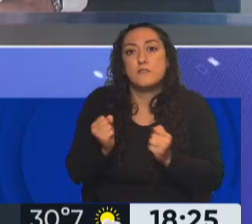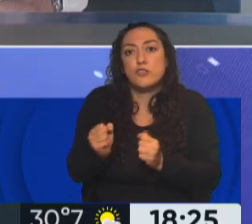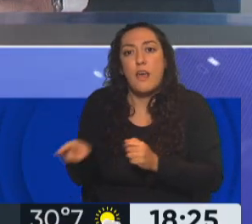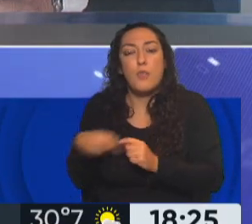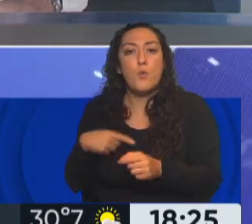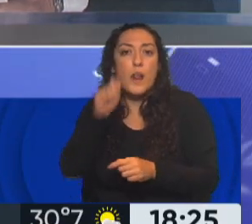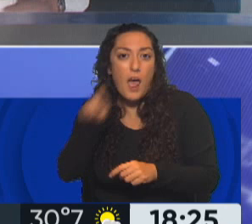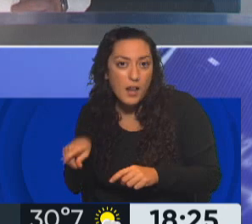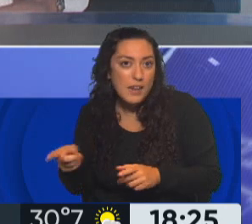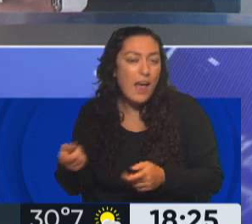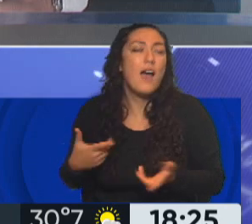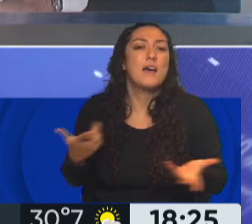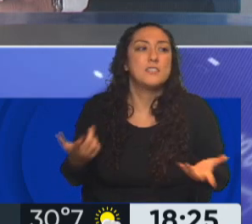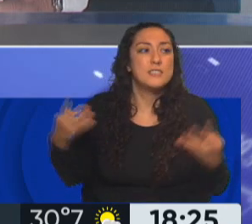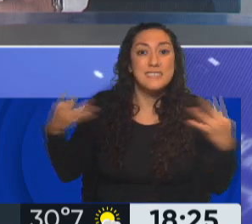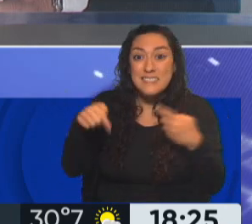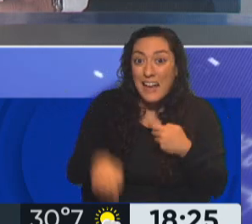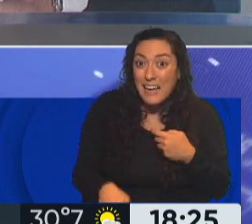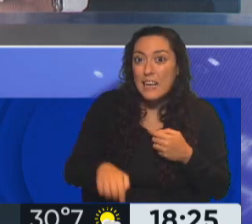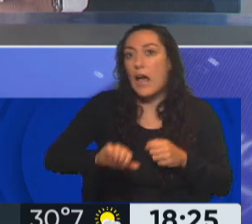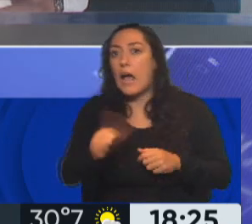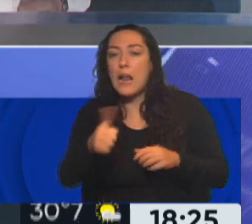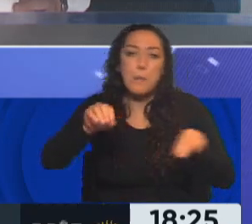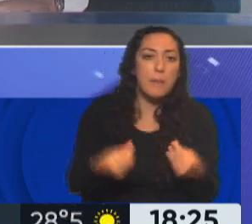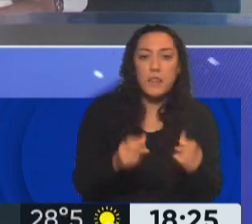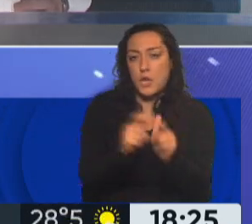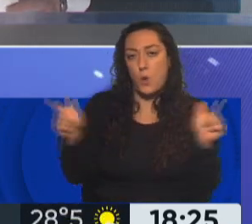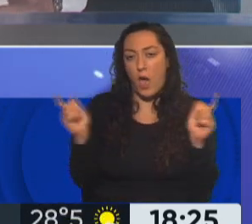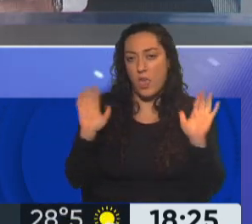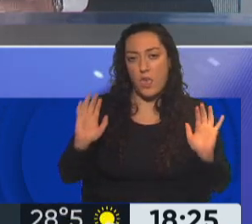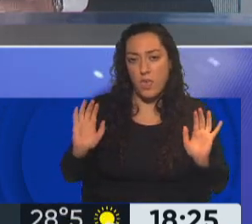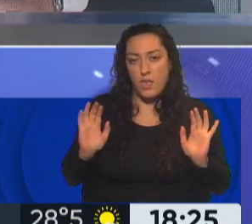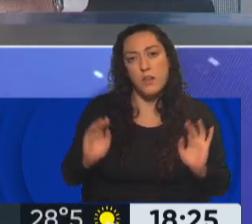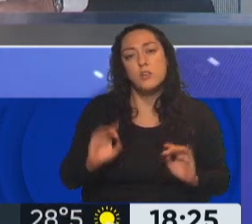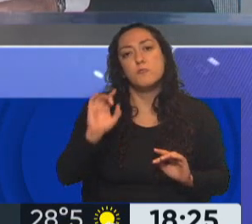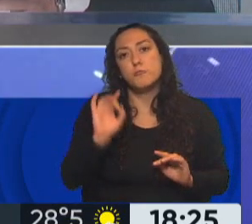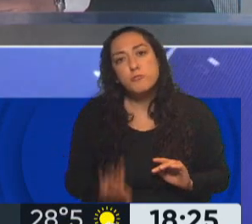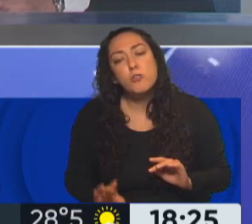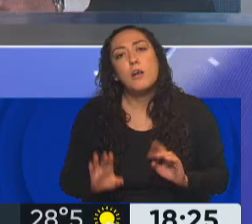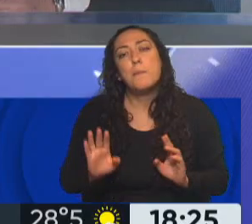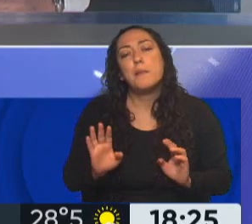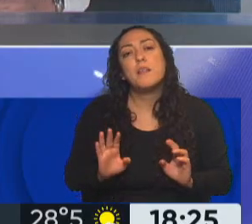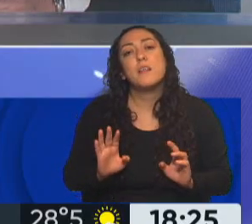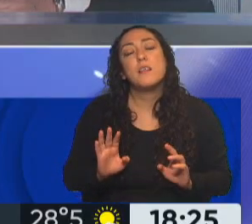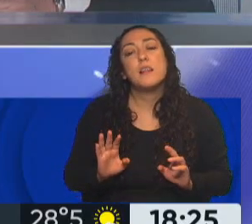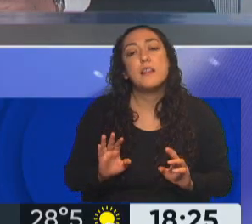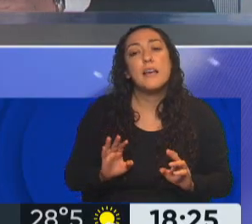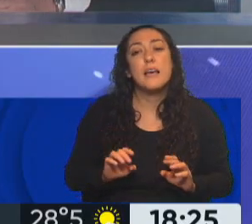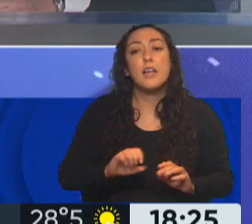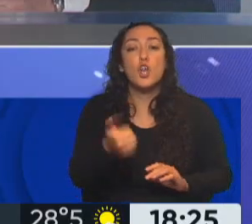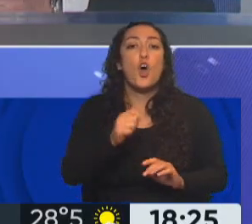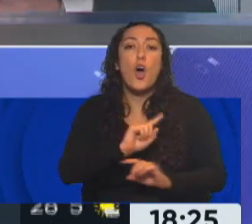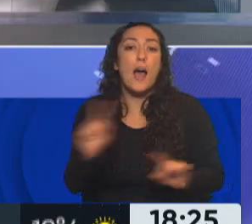¿no? Yo diría que en esta guerra no hay ni ganadores ni perdedores, y en todos casos hay no ganadores